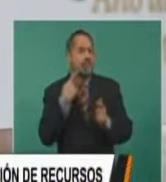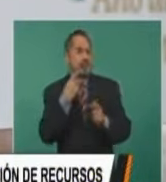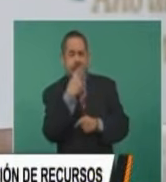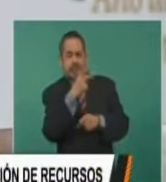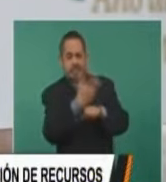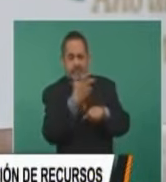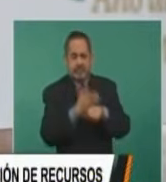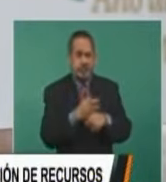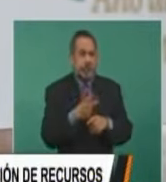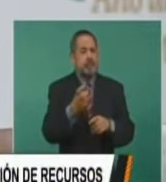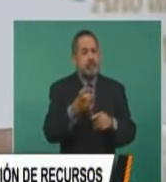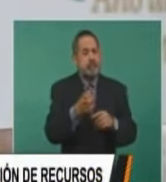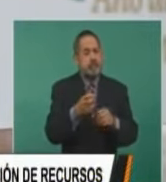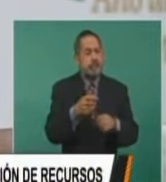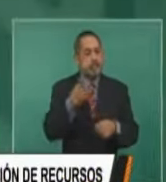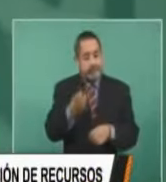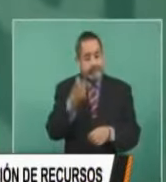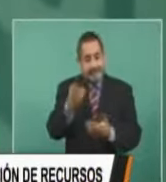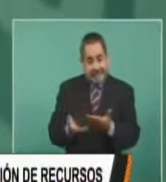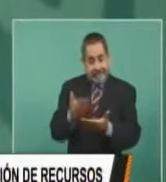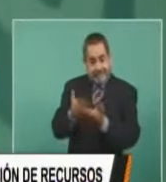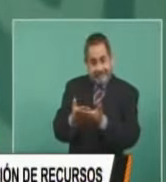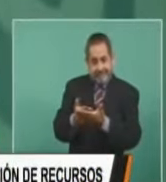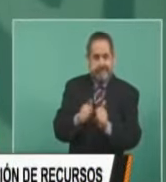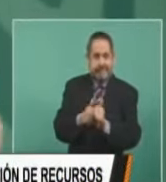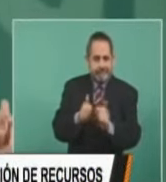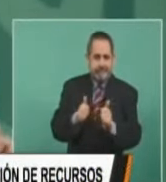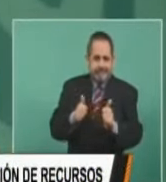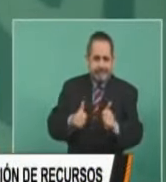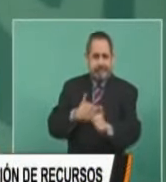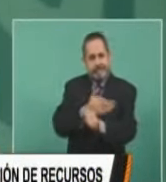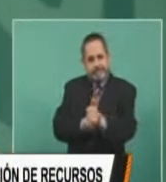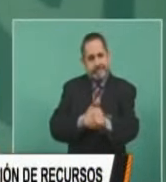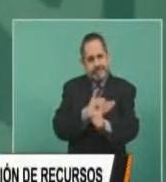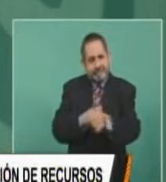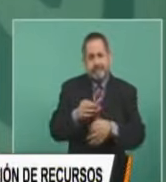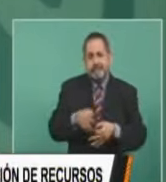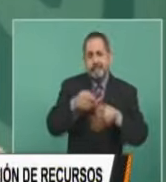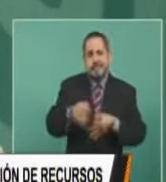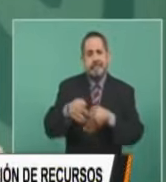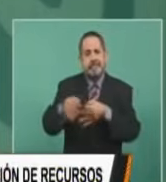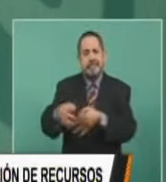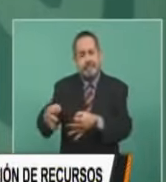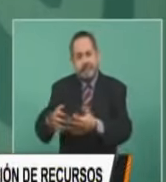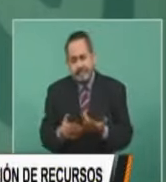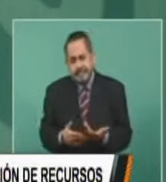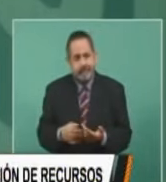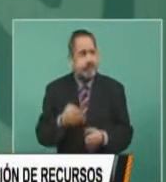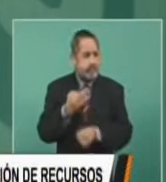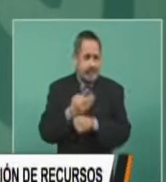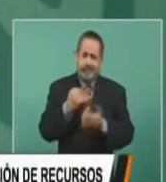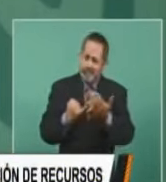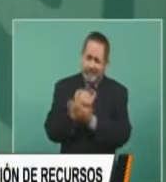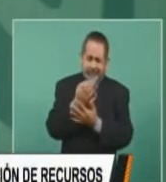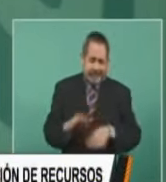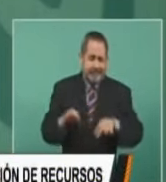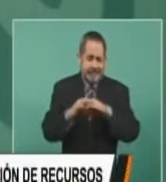que retrasan estas decisiones que son importantes